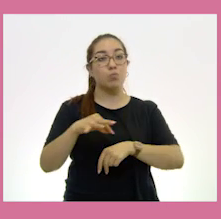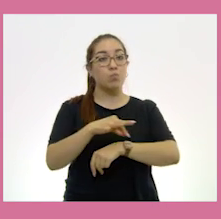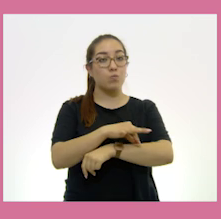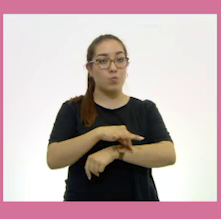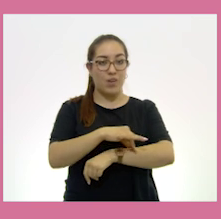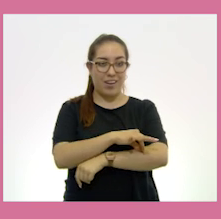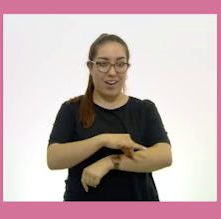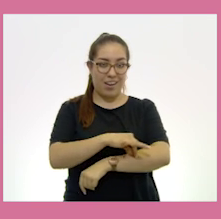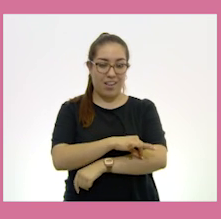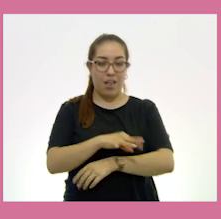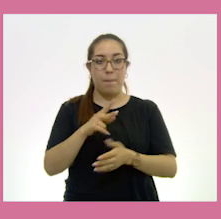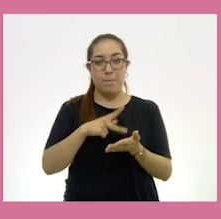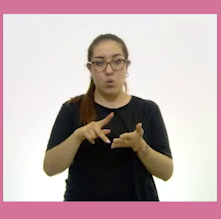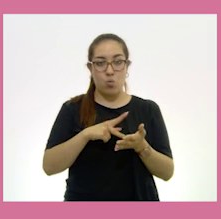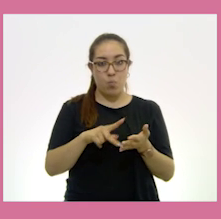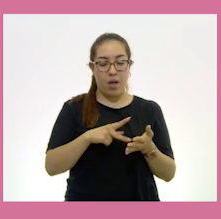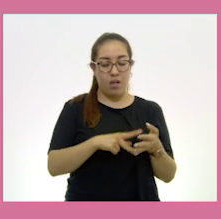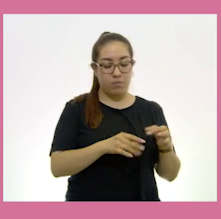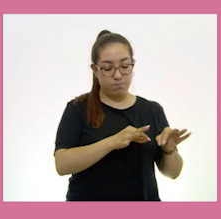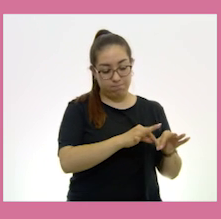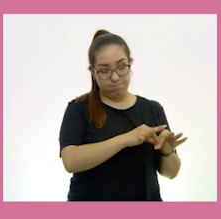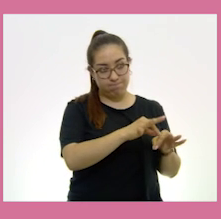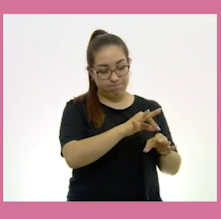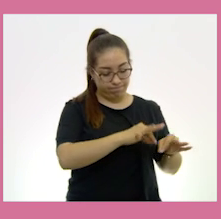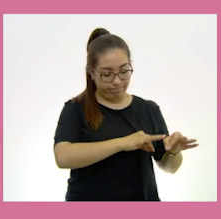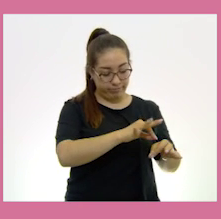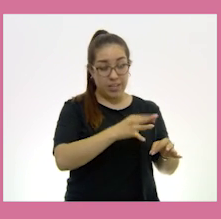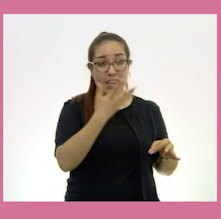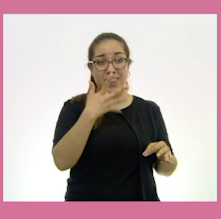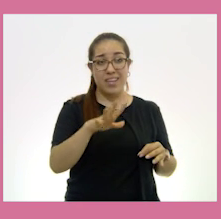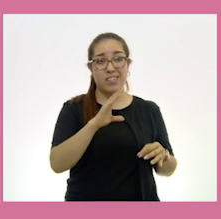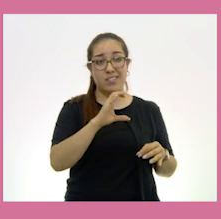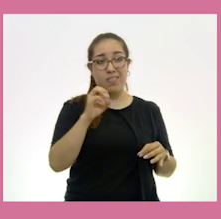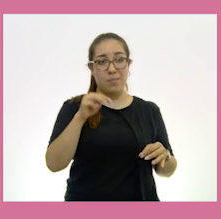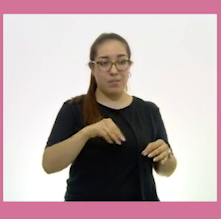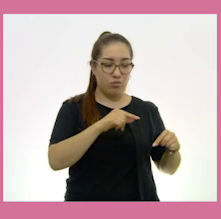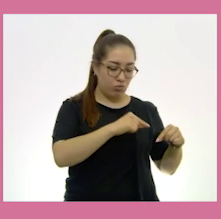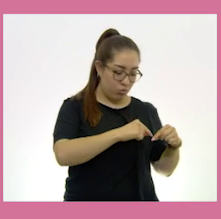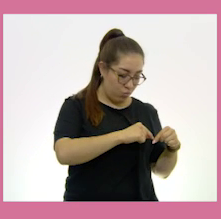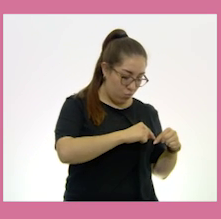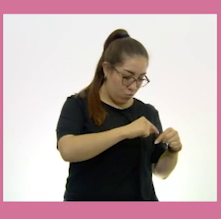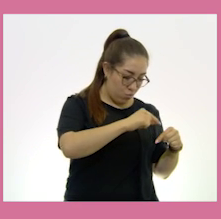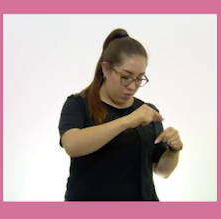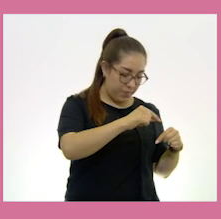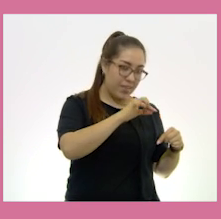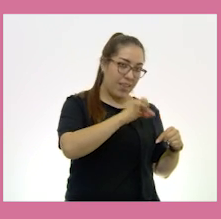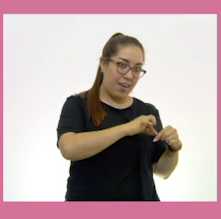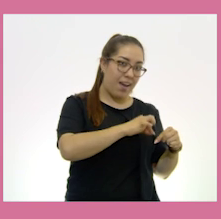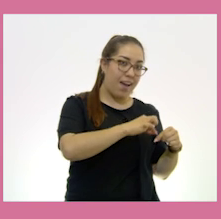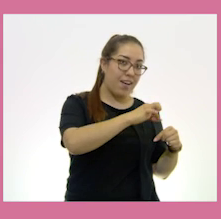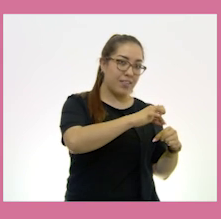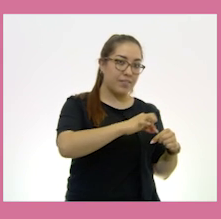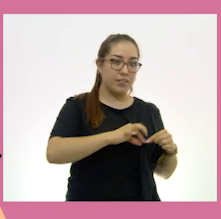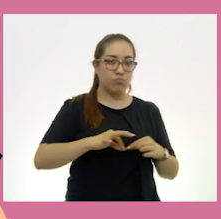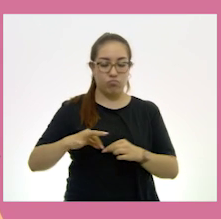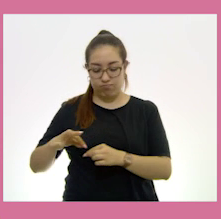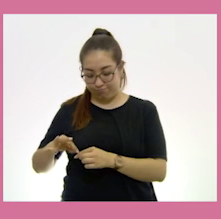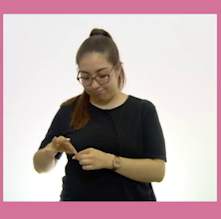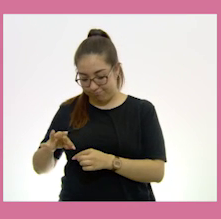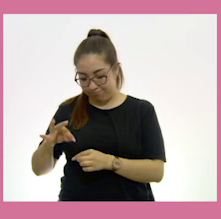plumón o la pluma y con ayuda de la regla 10 centímetros de largo, partiendo de abajo hacia